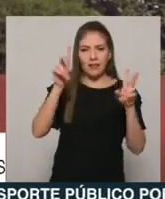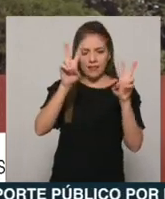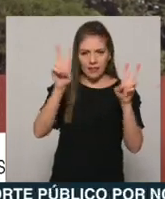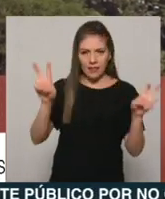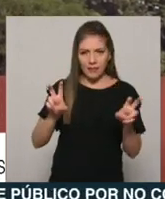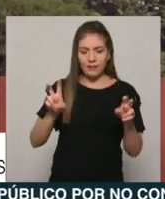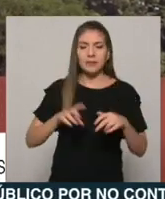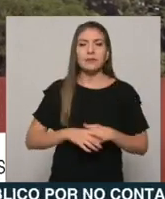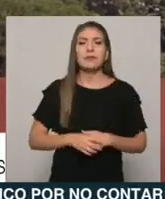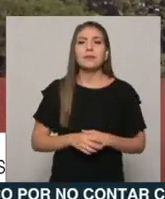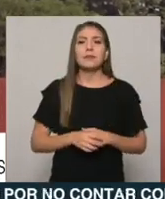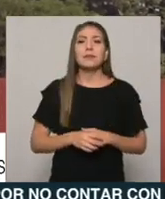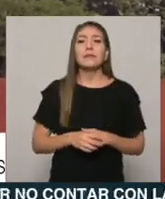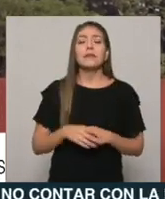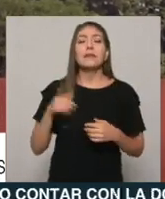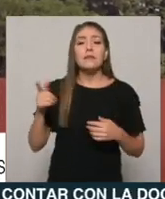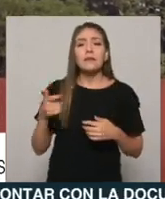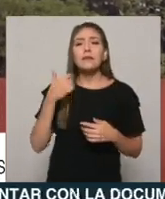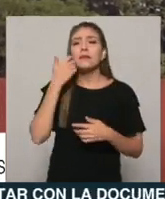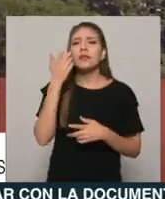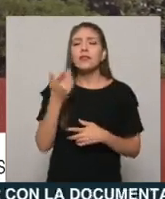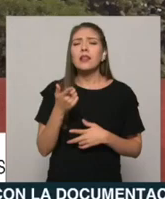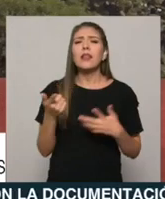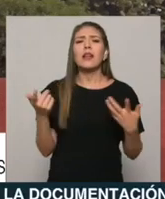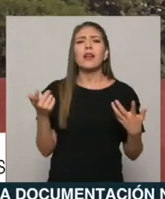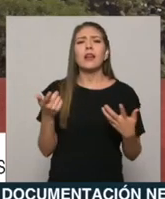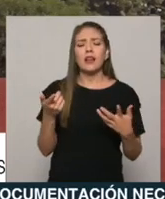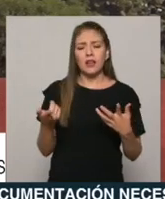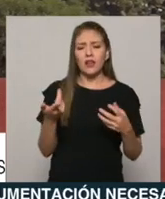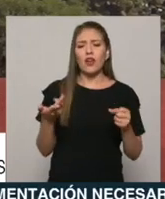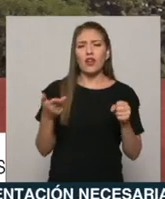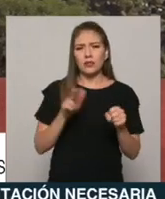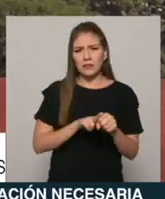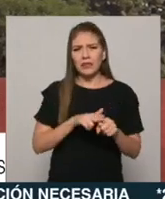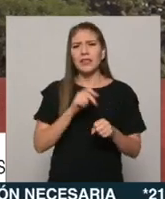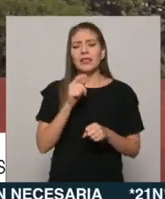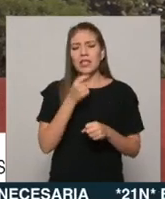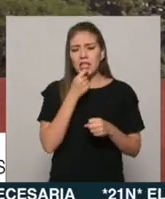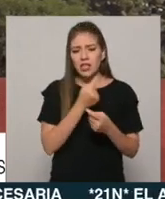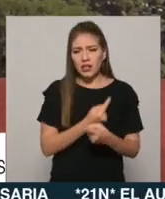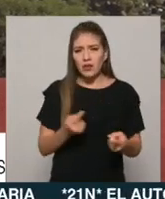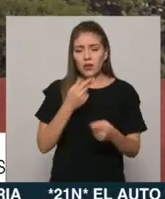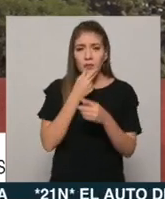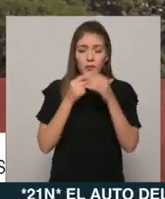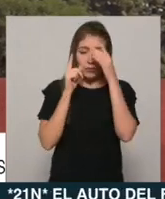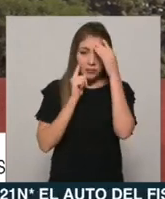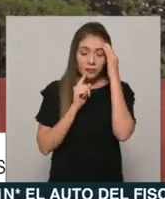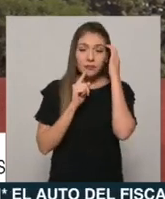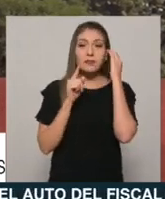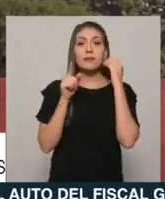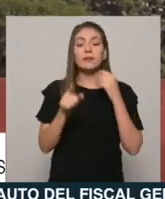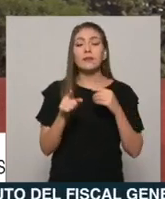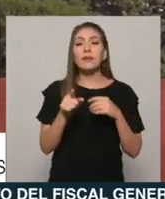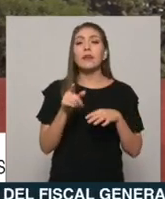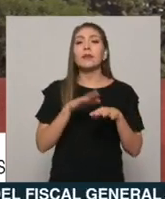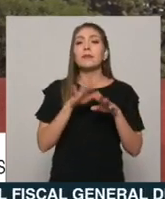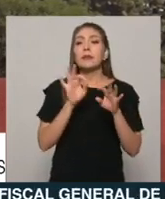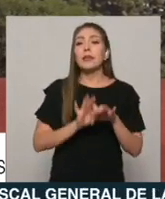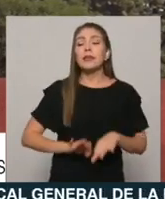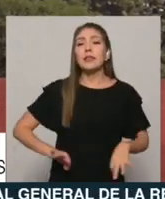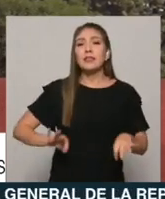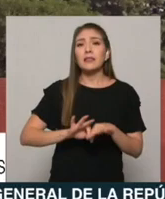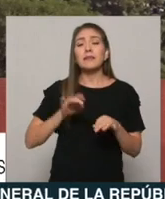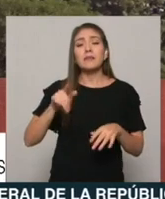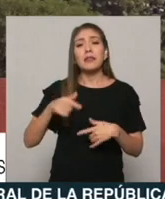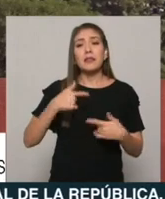Como iniciativa de Hospital Amigo del Niño y de la Niña, es el tema más importante de la lactancia materna,